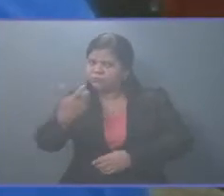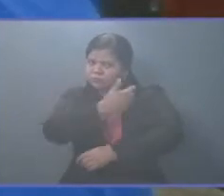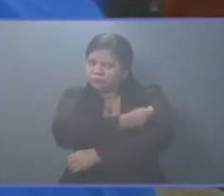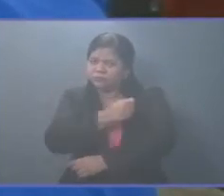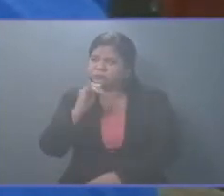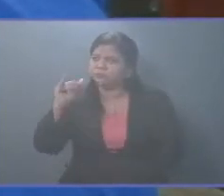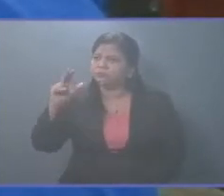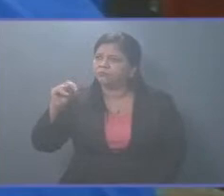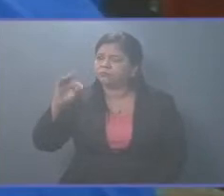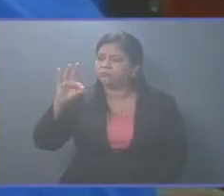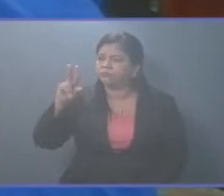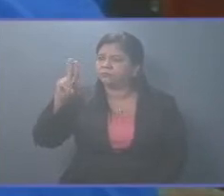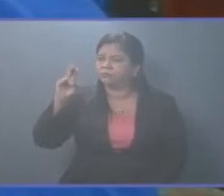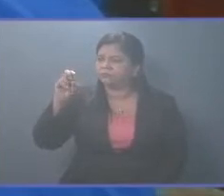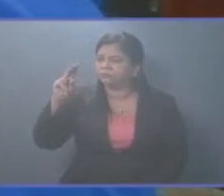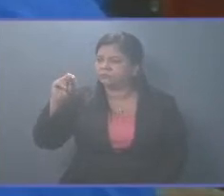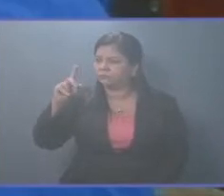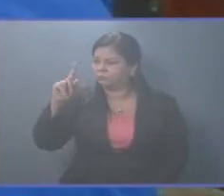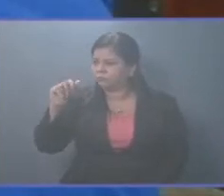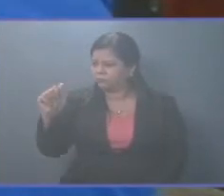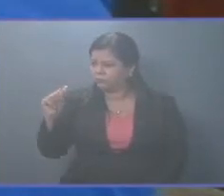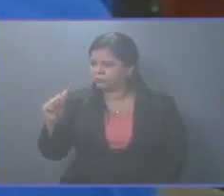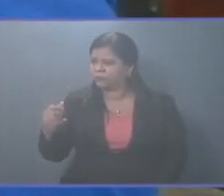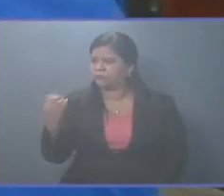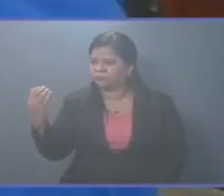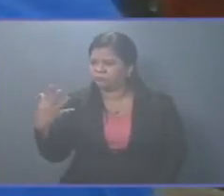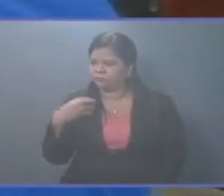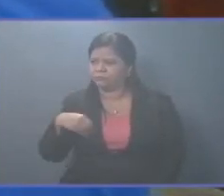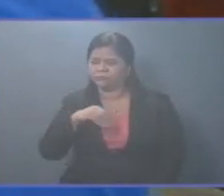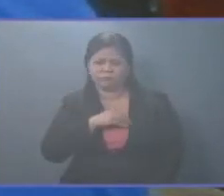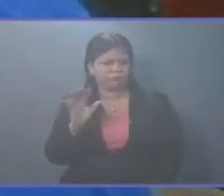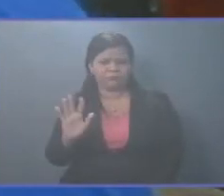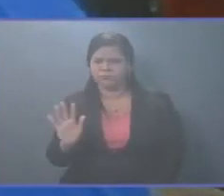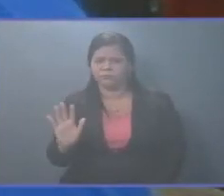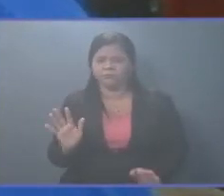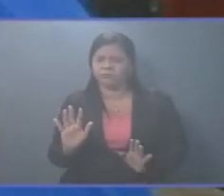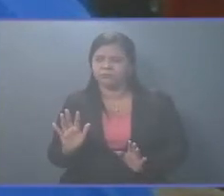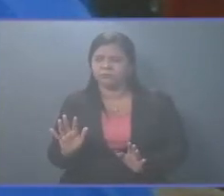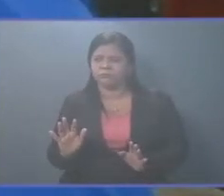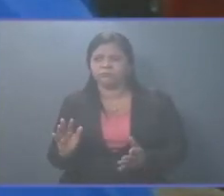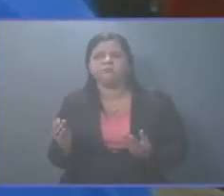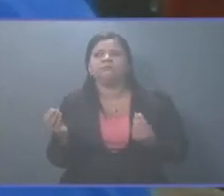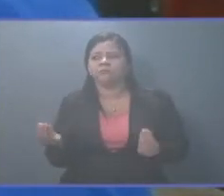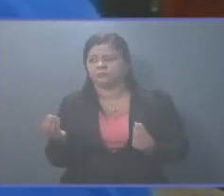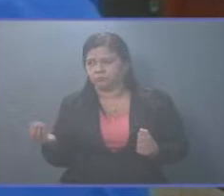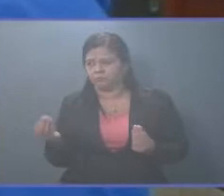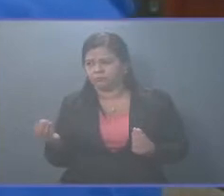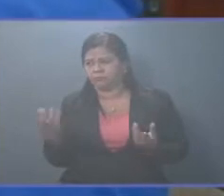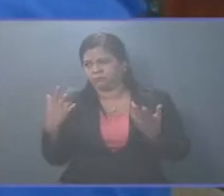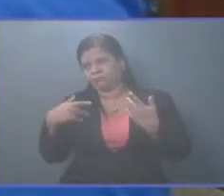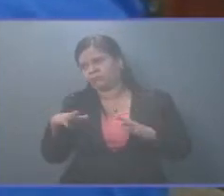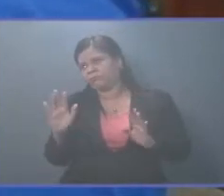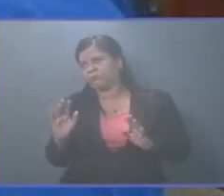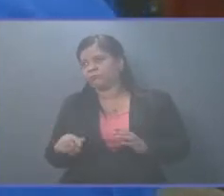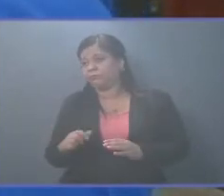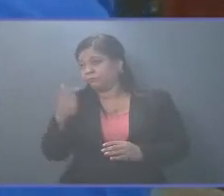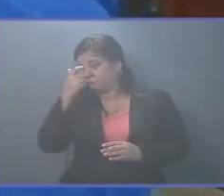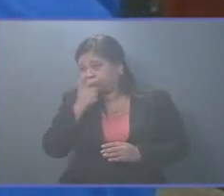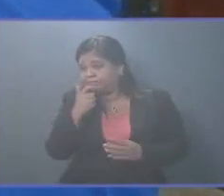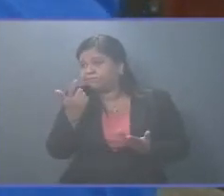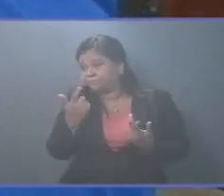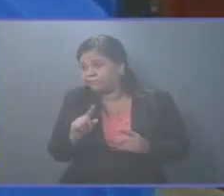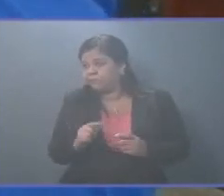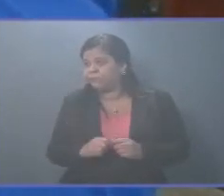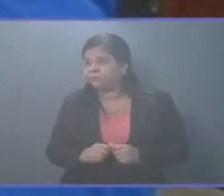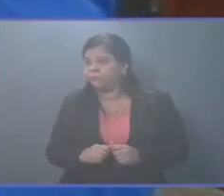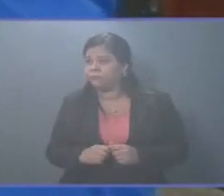influenza? ¿Vea? Que su médico le diga, no te vayas a poner eso, etcétera, etcétera. Es triste, ahí pasa,